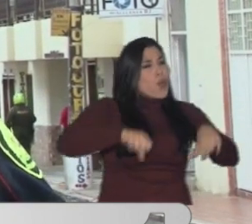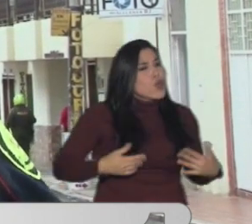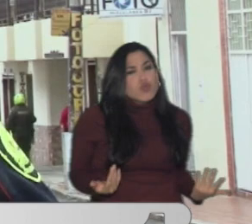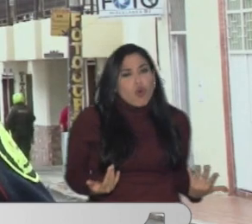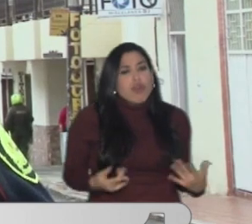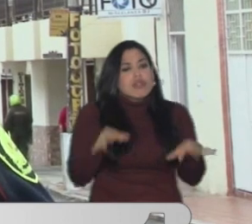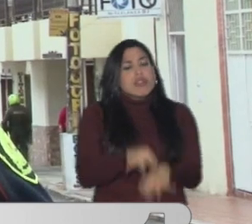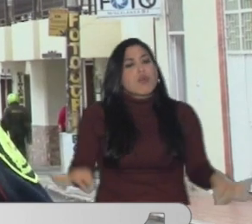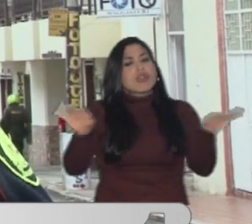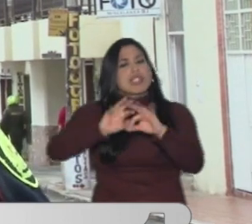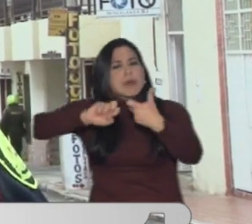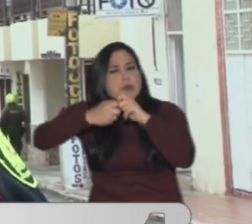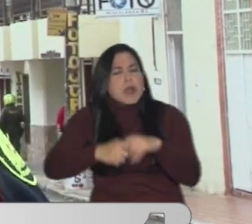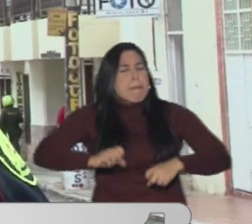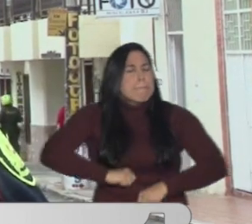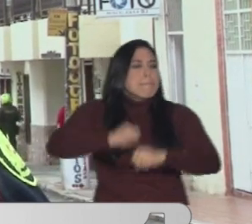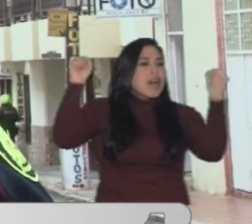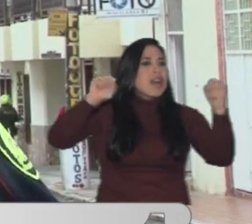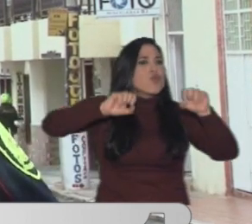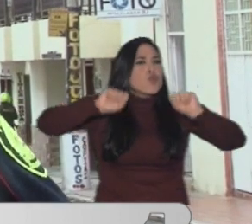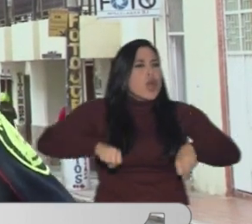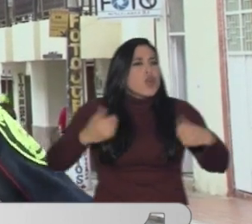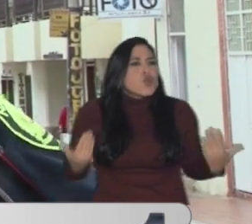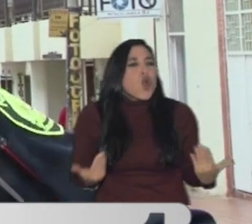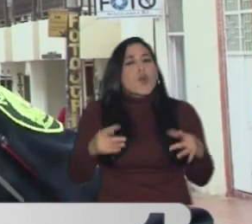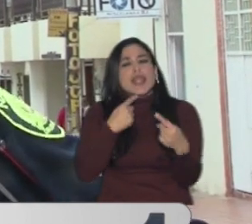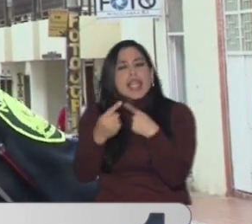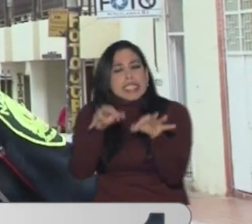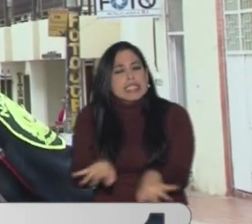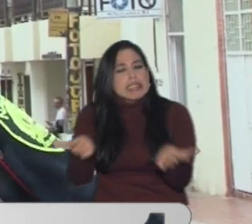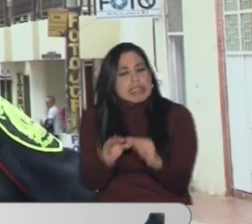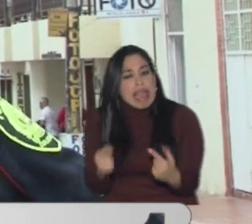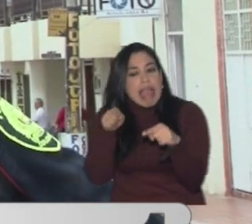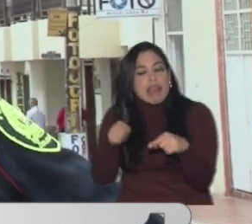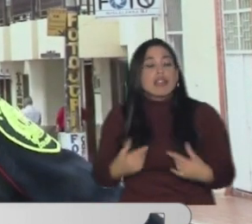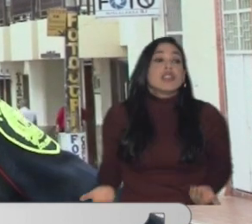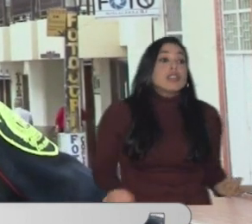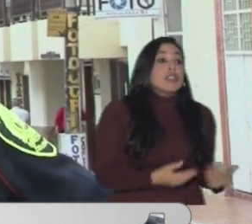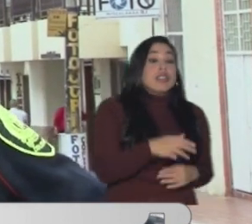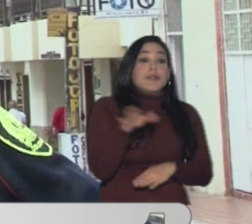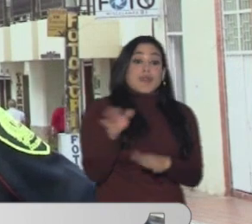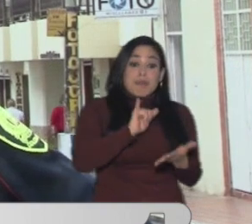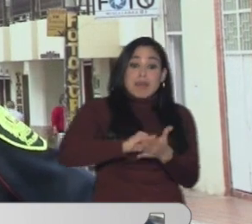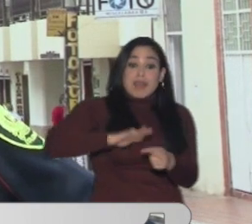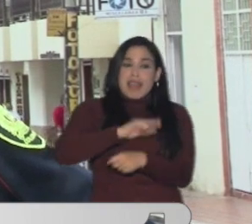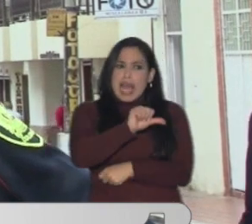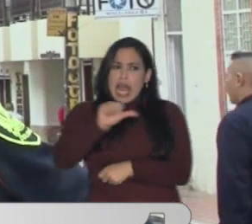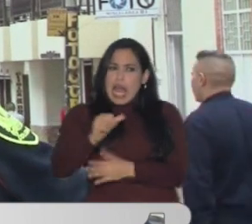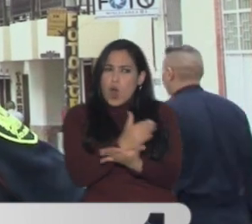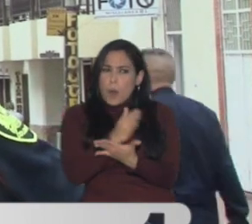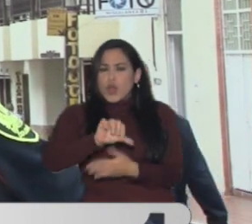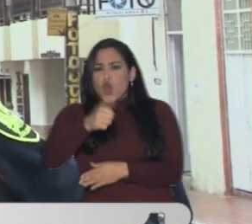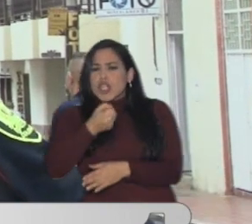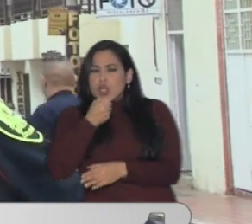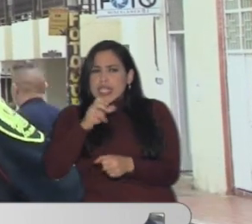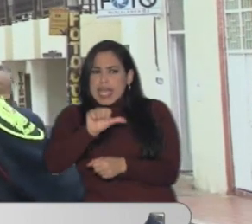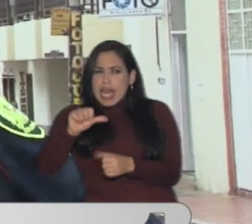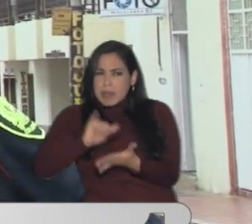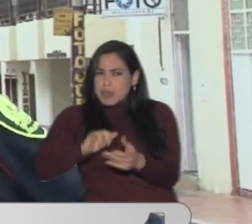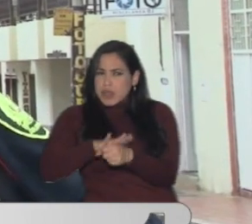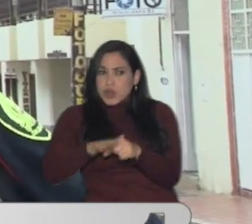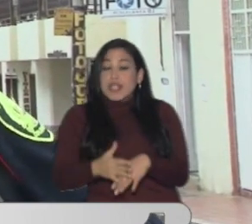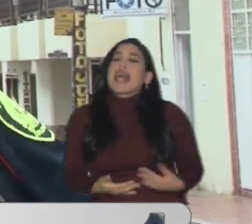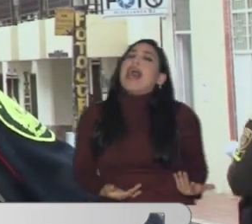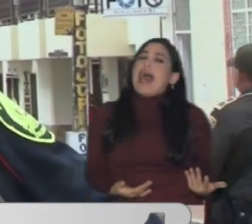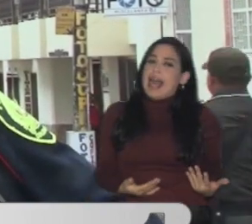cosas, los problemas, las discrepancias las podemos arreglar mediante el diálogo. General, también dos niñas en la misma situación, ¿no? Igualmente se presenta